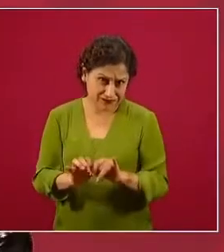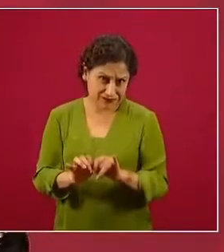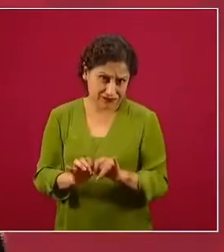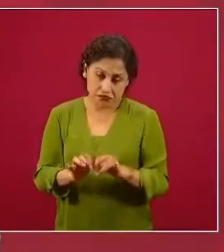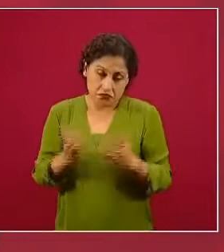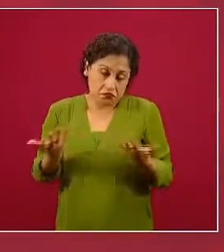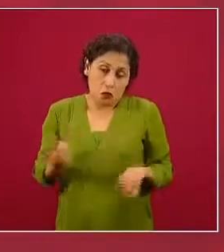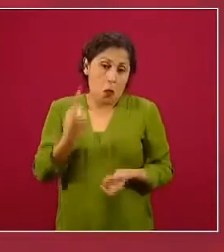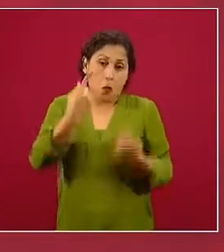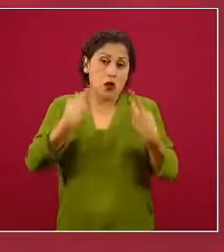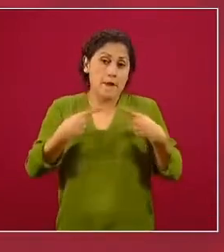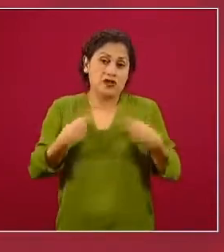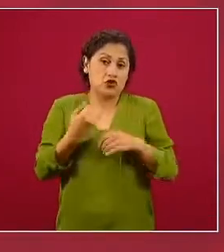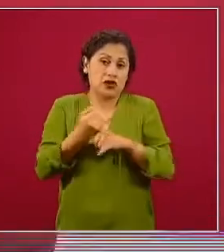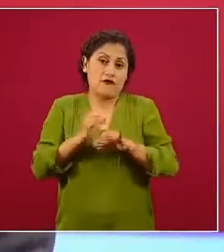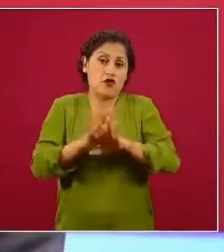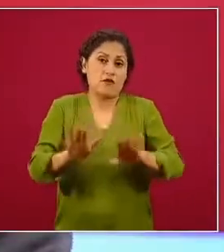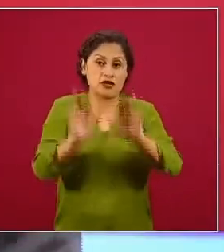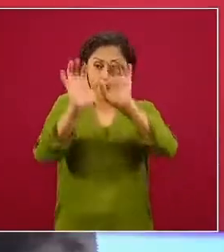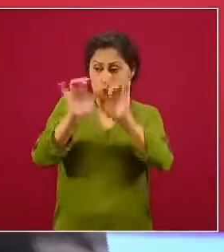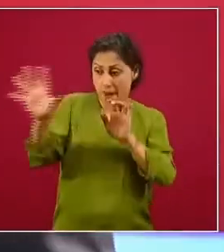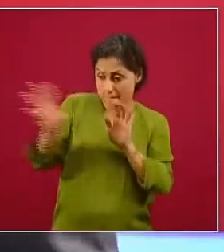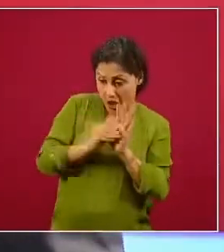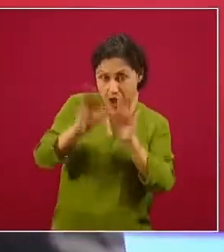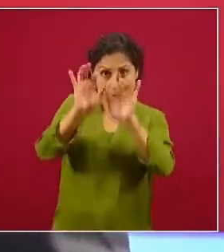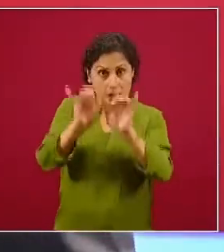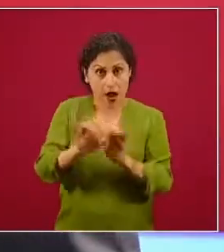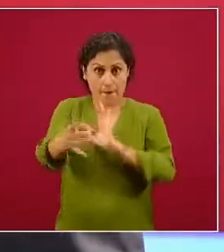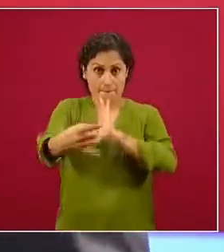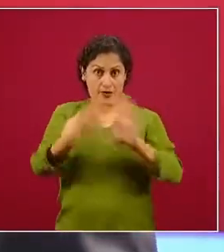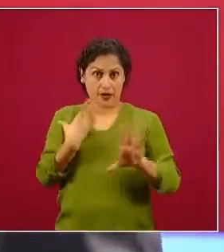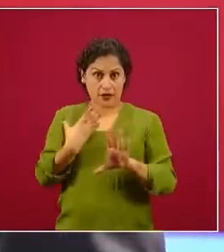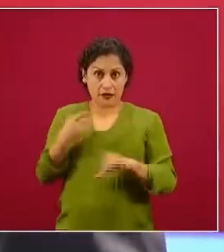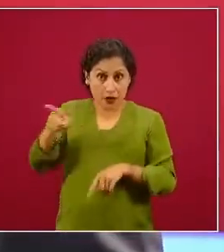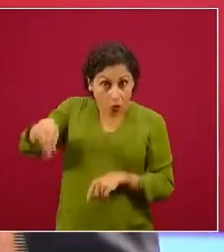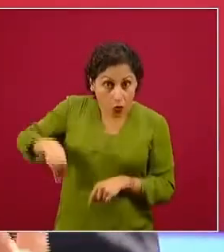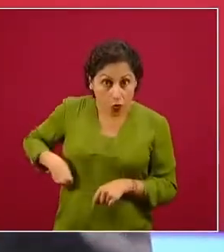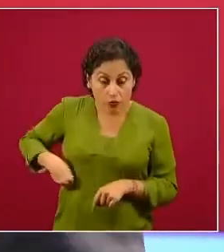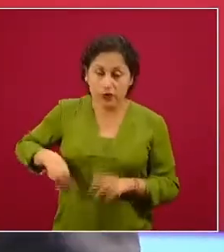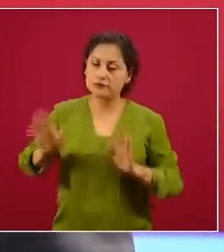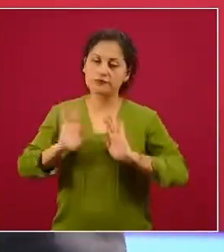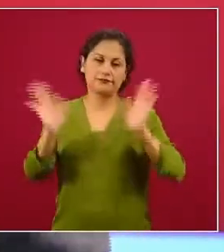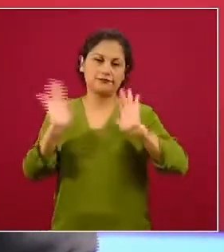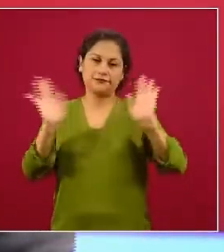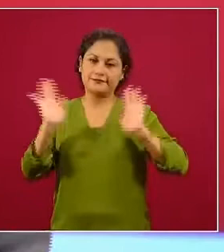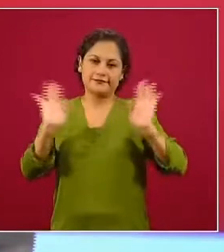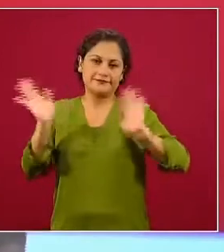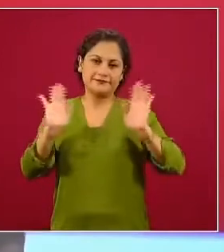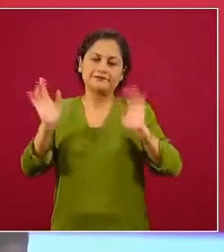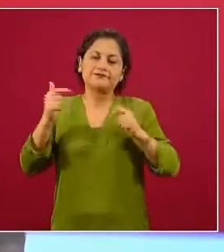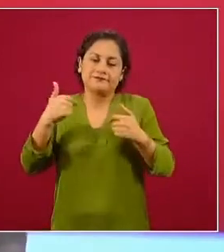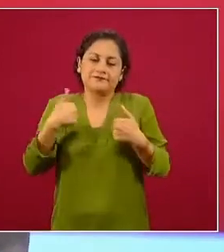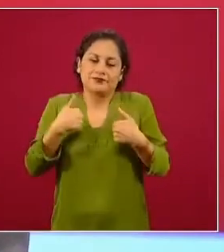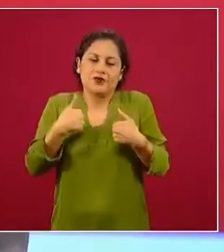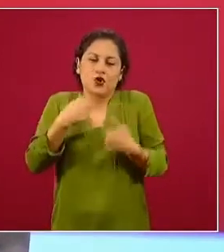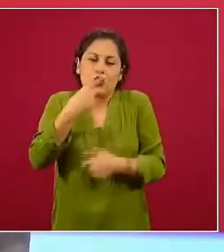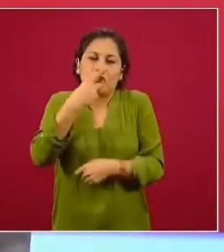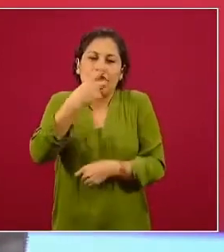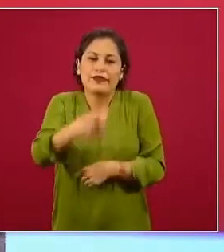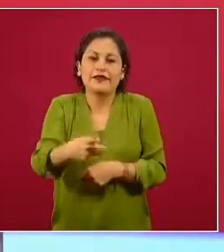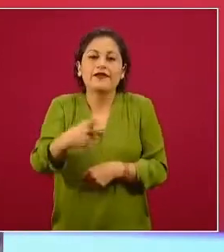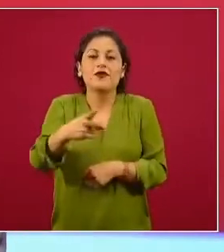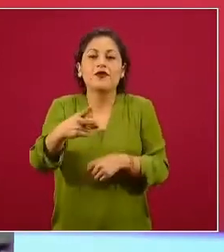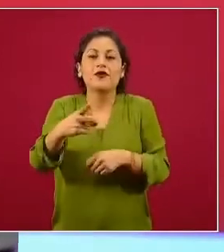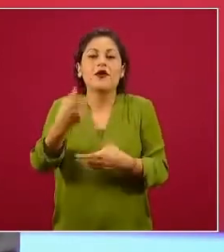mete los datos. No les voy a echar la culpa a esa persona. Lo que estoy diciendo es, el sistema tiene sus fallas